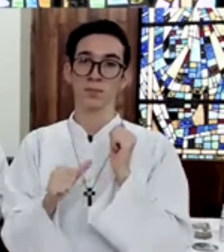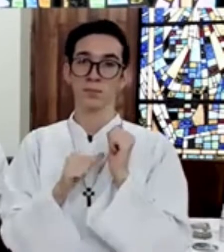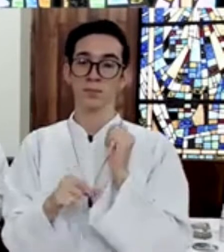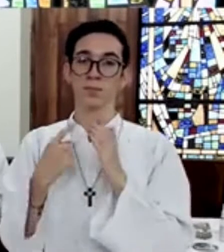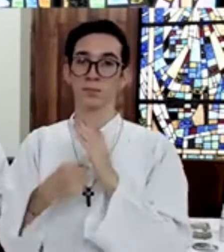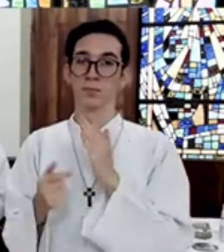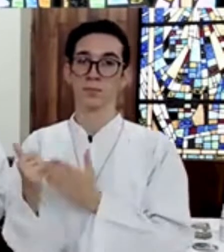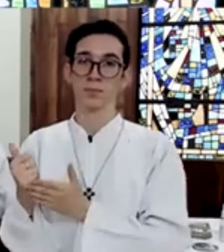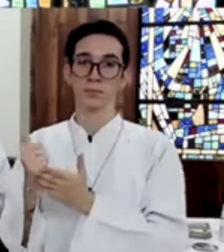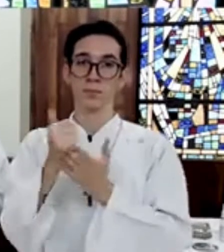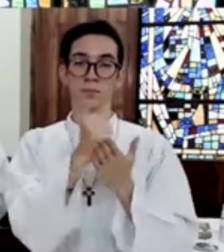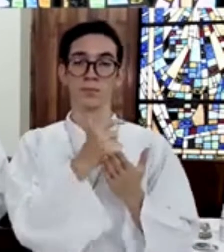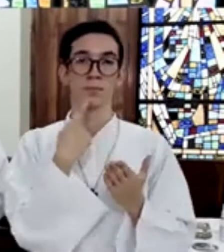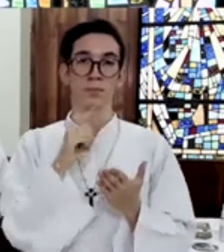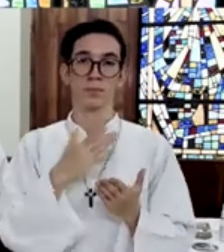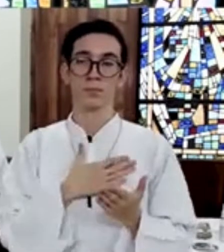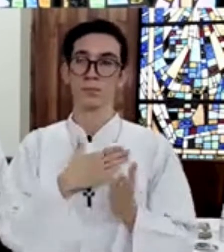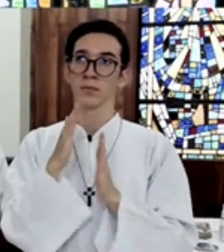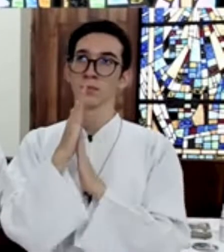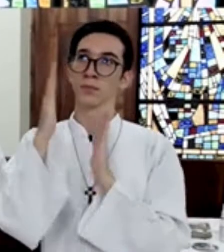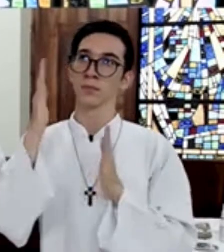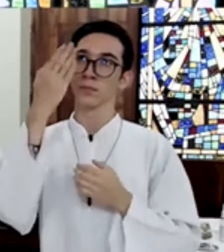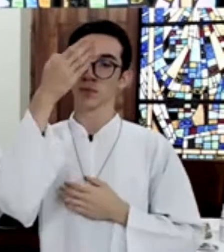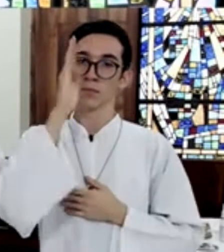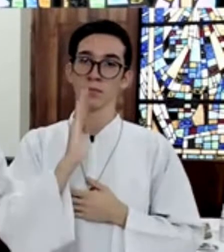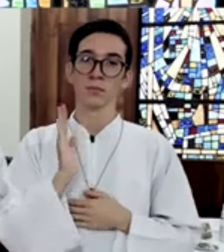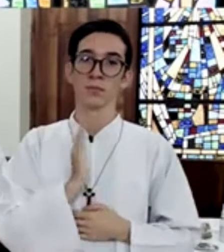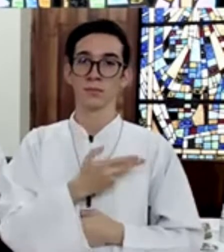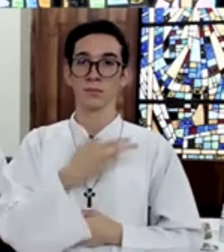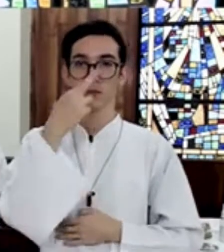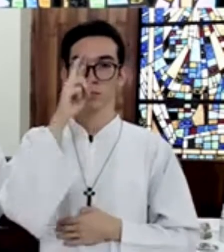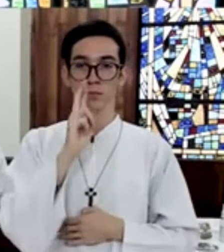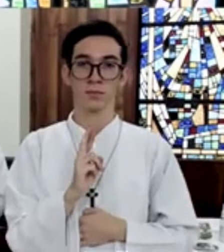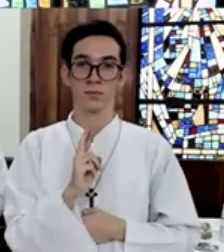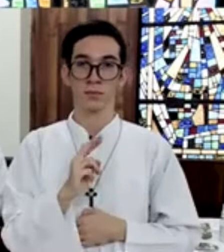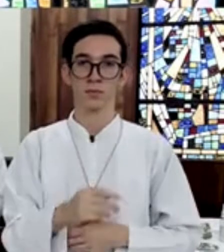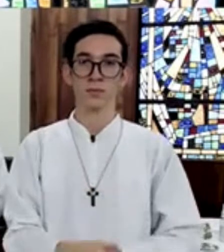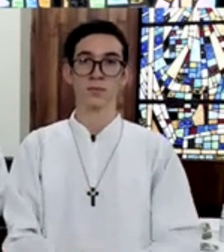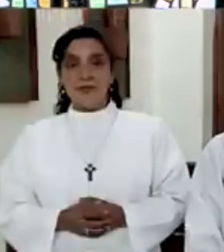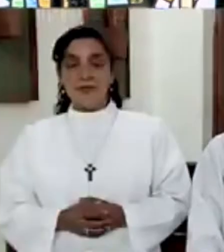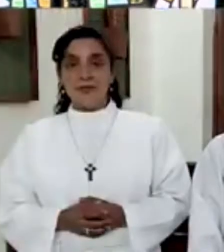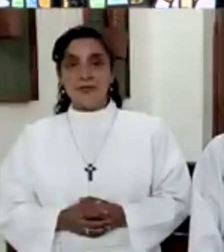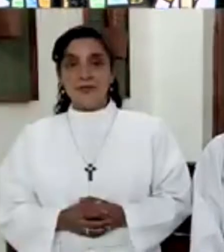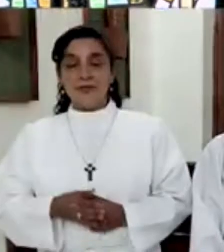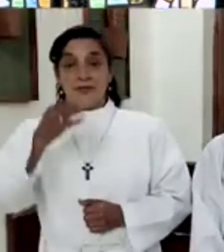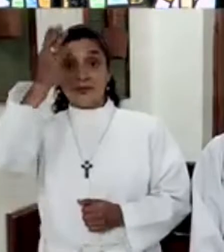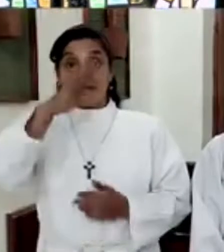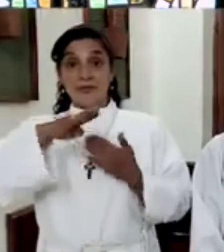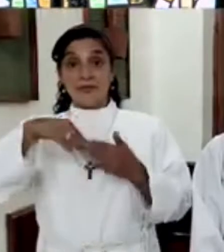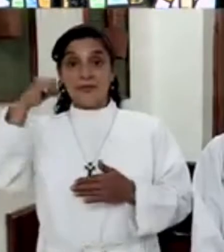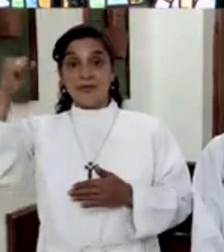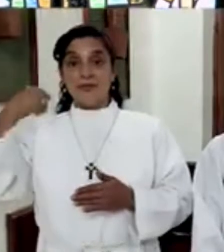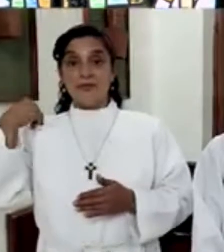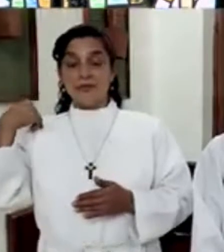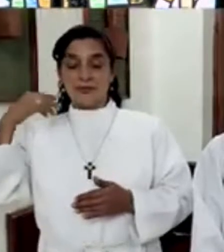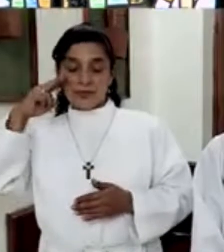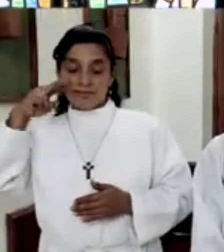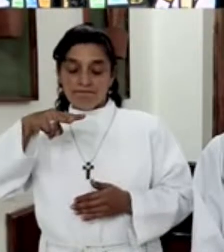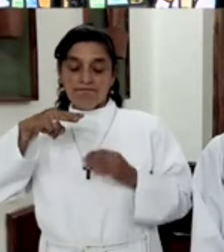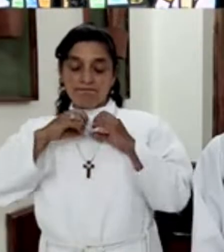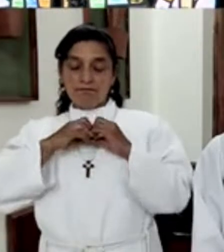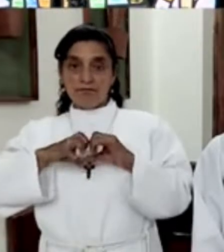ustedes, hermanos, que intercedan por mí ante Dios nuestro Señor. Dios Todopoderoso,